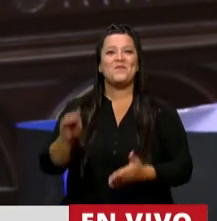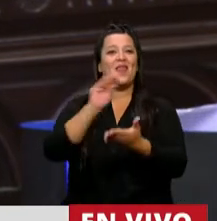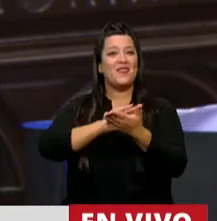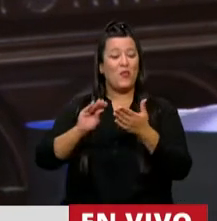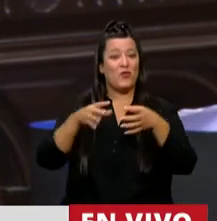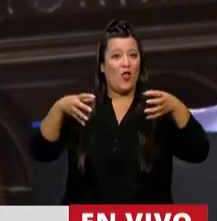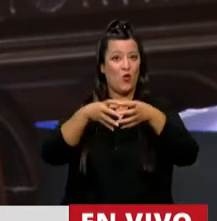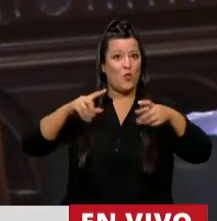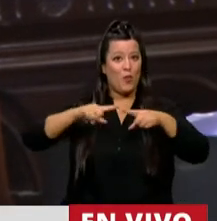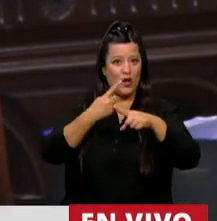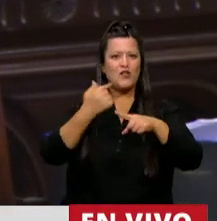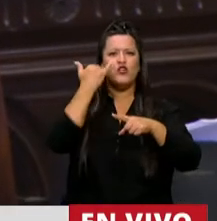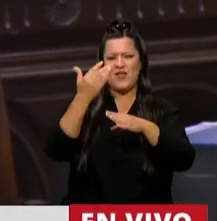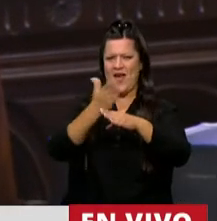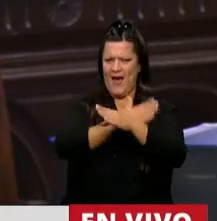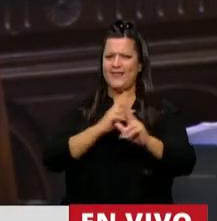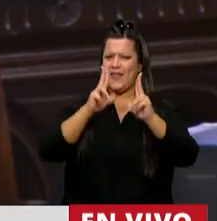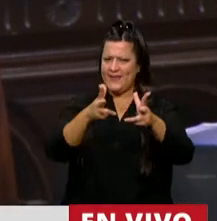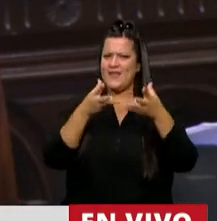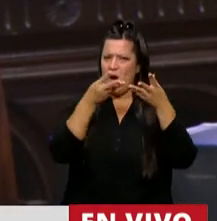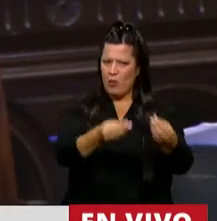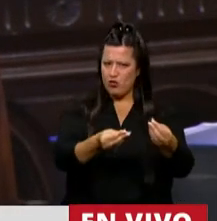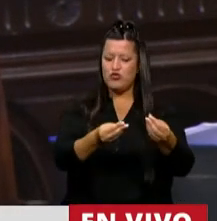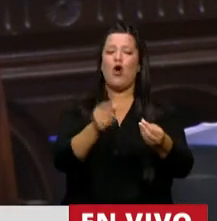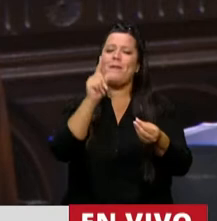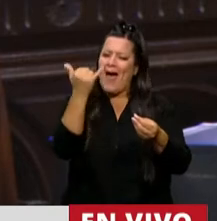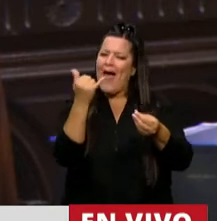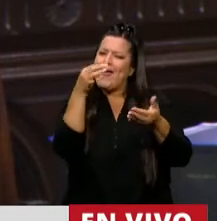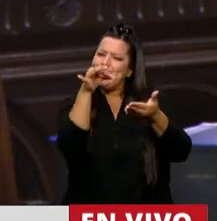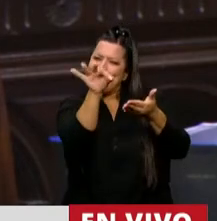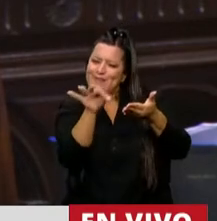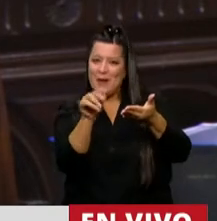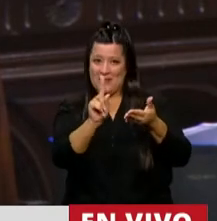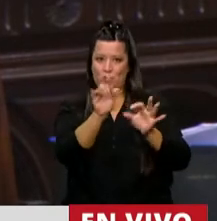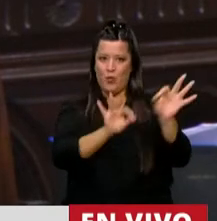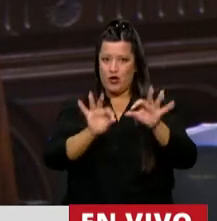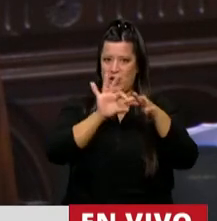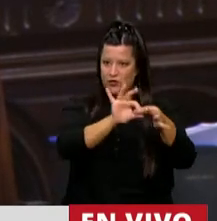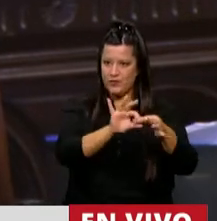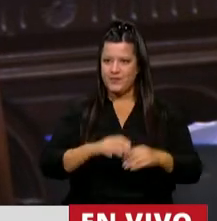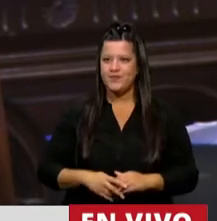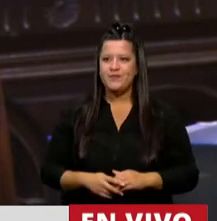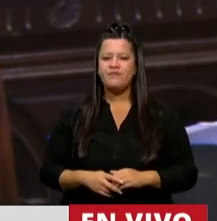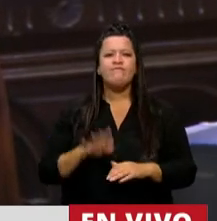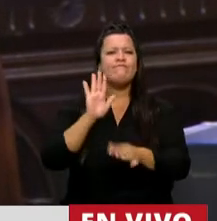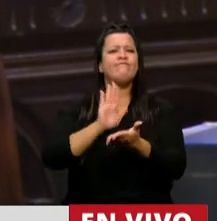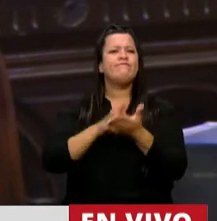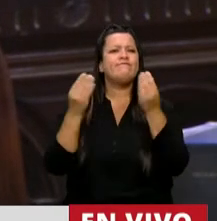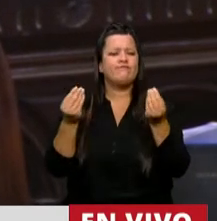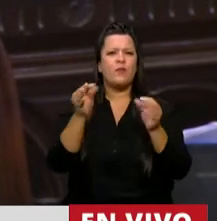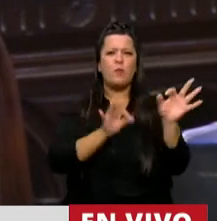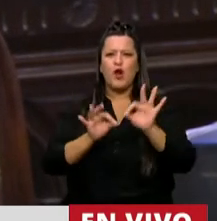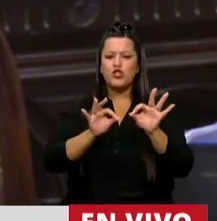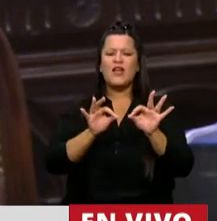Diputados de nuestro interbloque ya adelantaron nuestro acompañamiento con alguna observación a este proyecto. Se trata de un proyecto